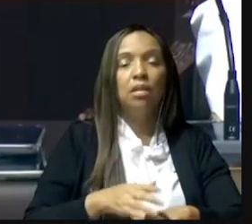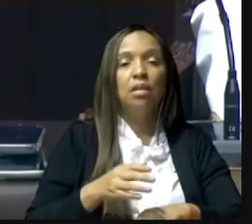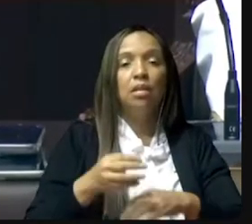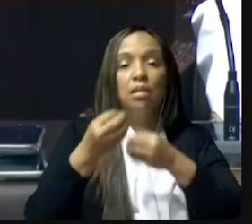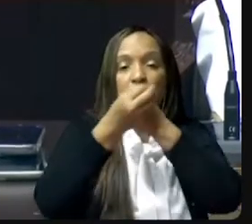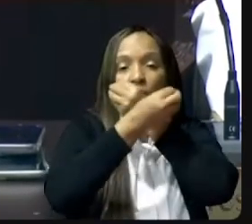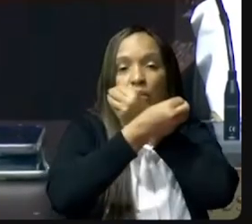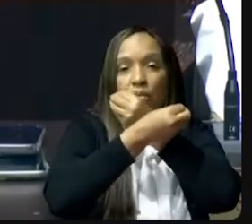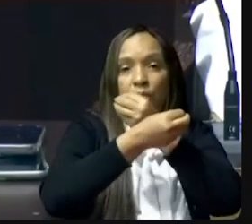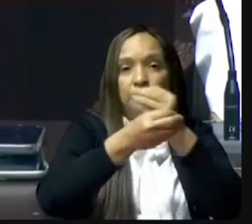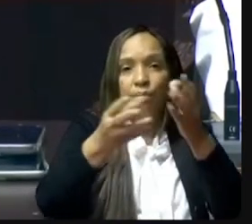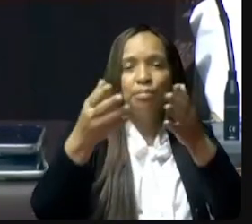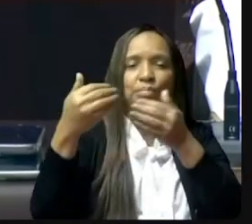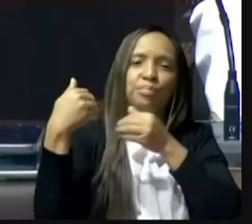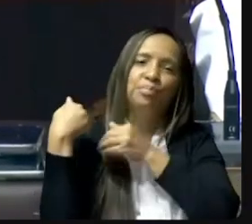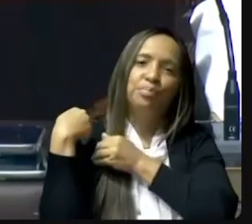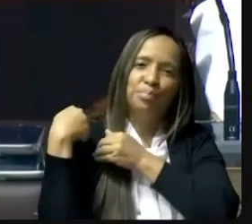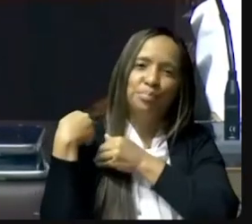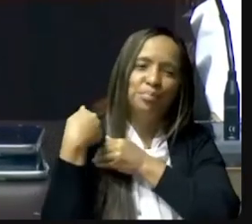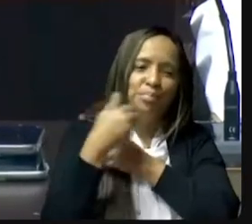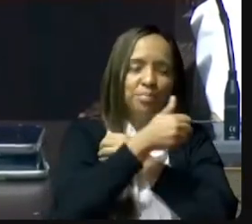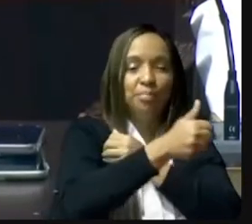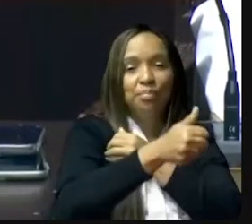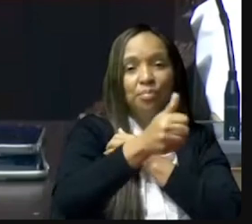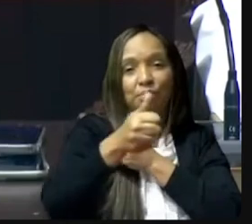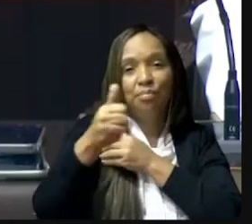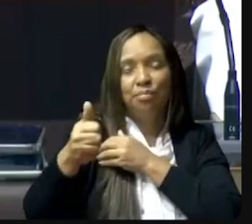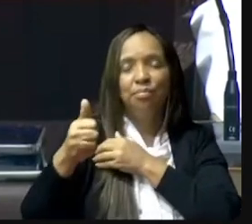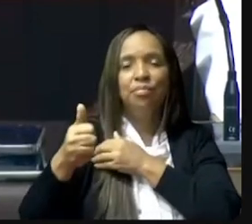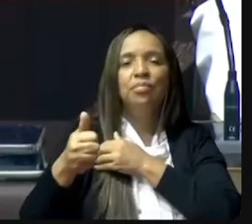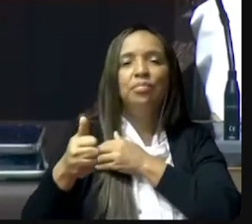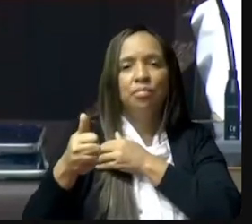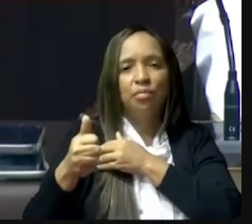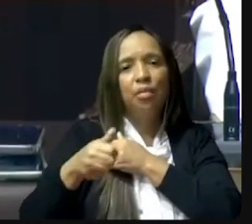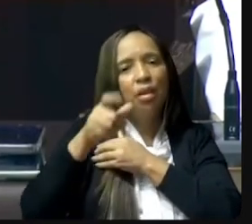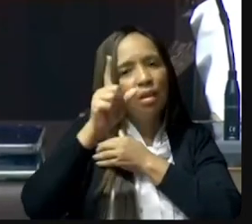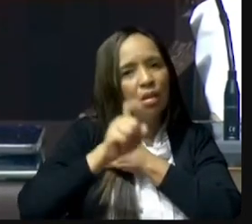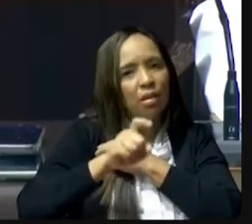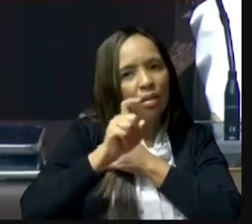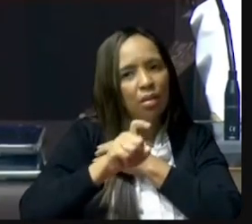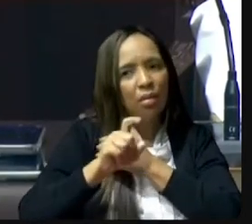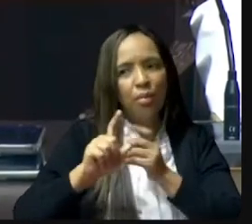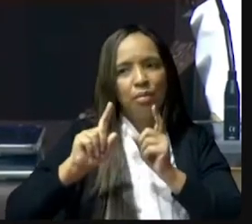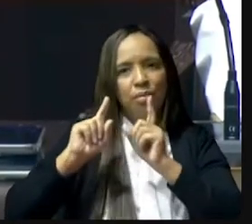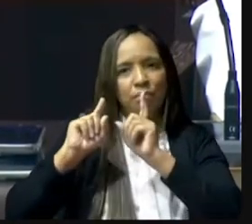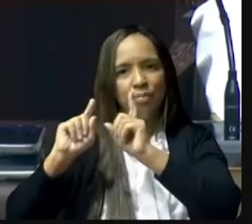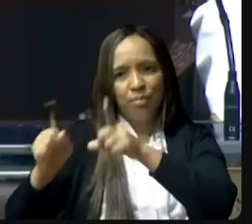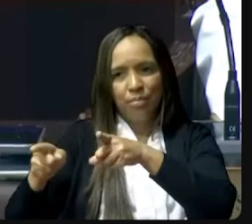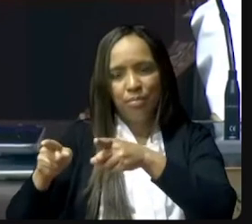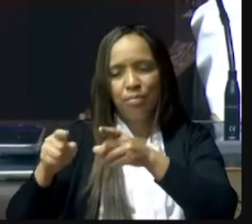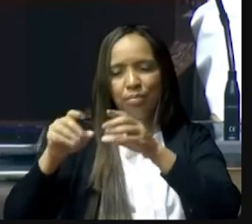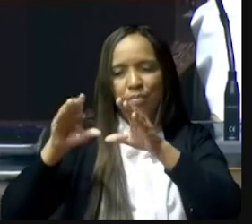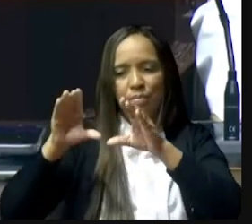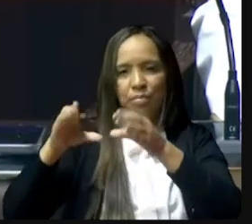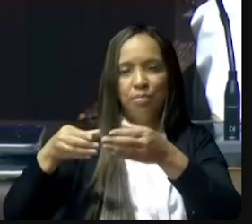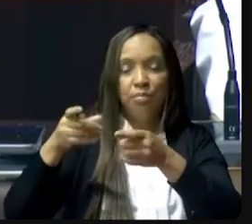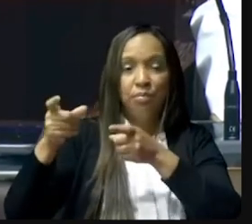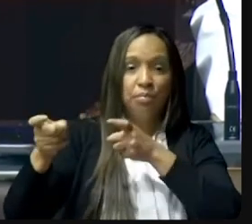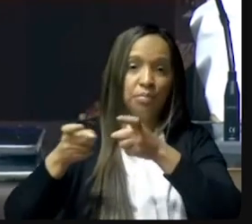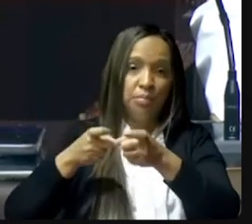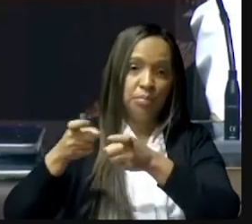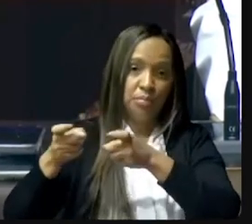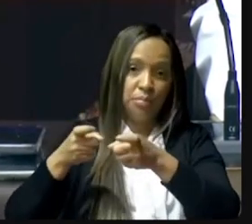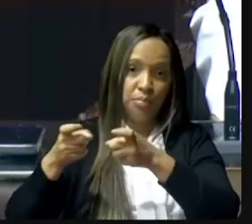y le lleven una propuesta a la comisión coordinadora que es la encargada de conformar las